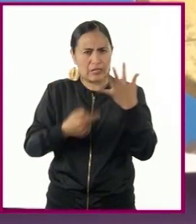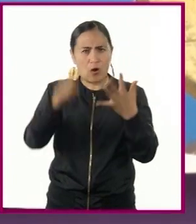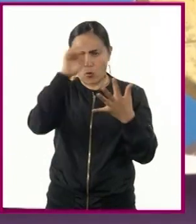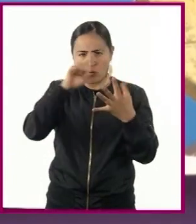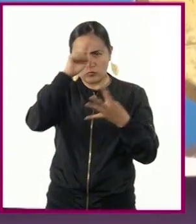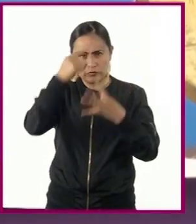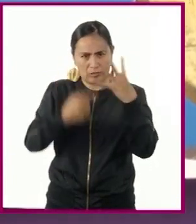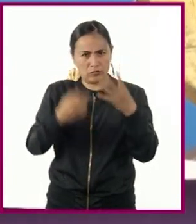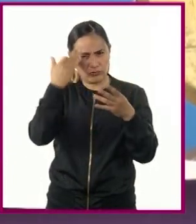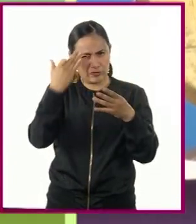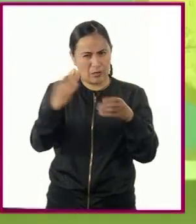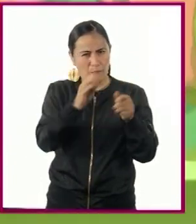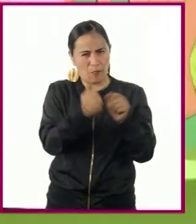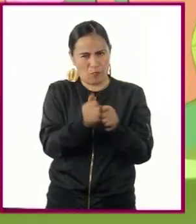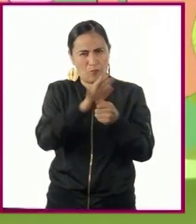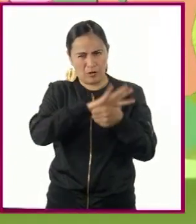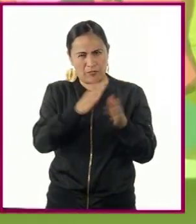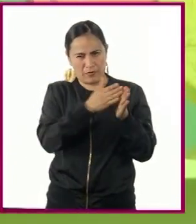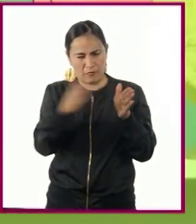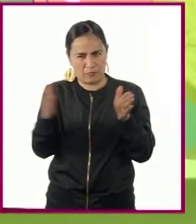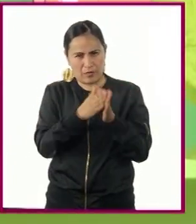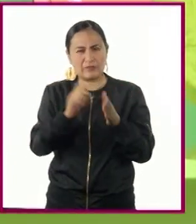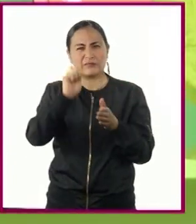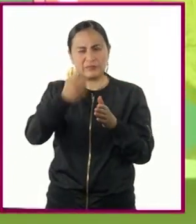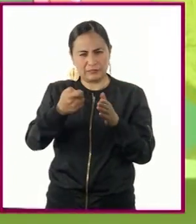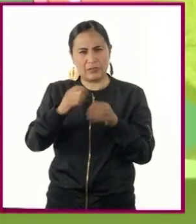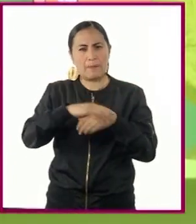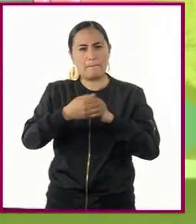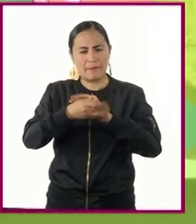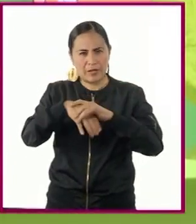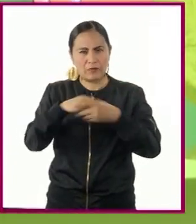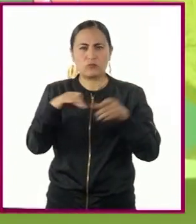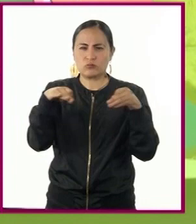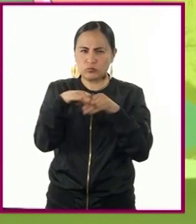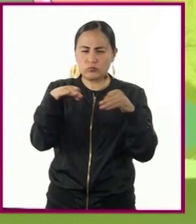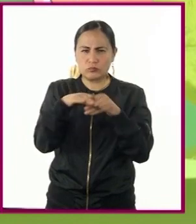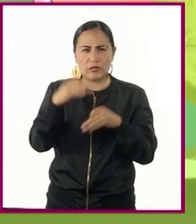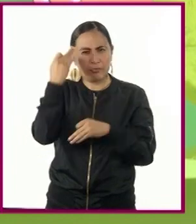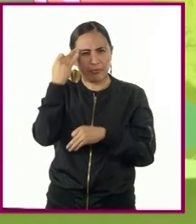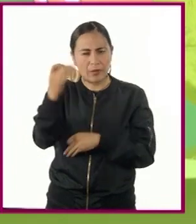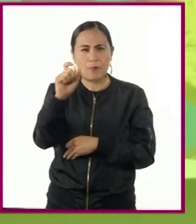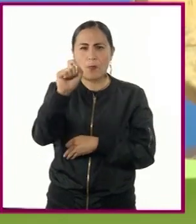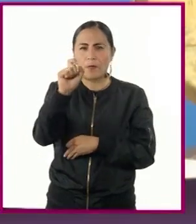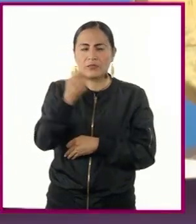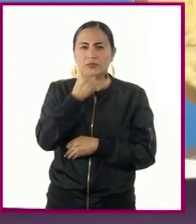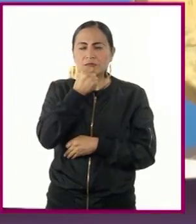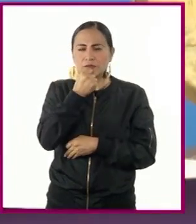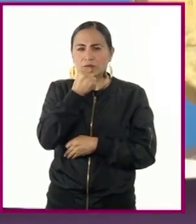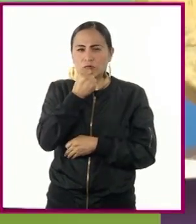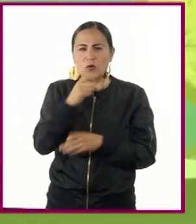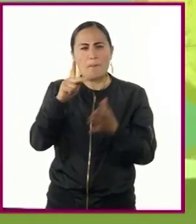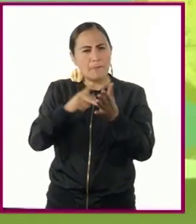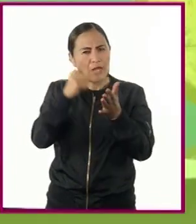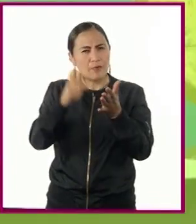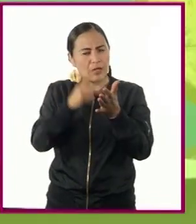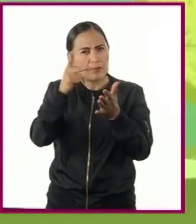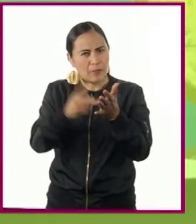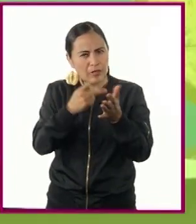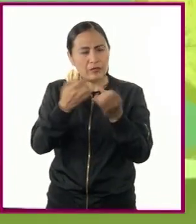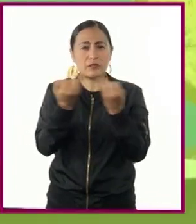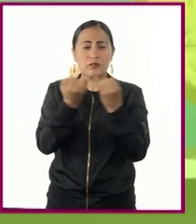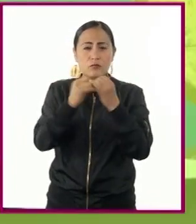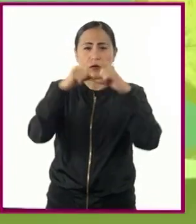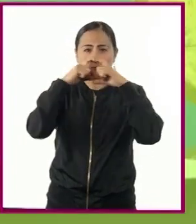implementado durante la pandemia. Lavarse continuamente las manos por lo menos durante 20 segundos varias veces al día. Usar el